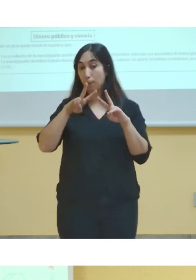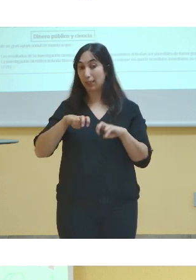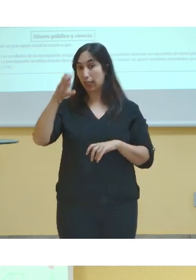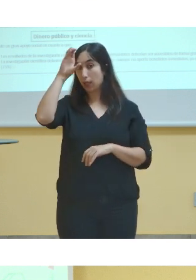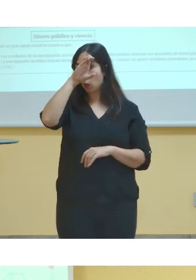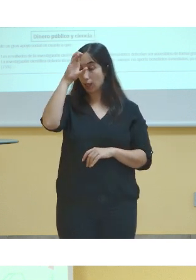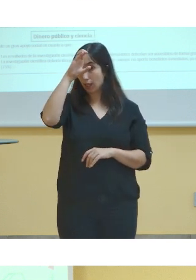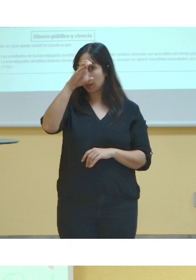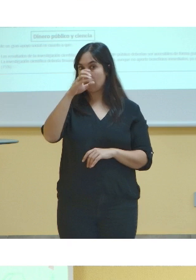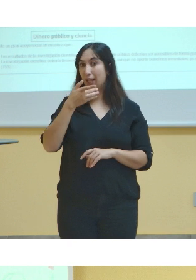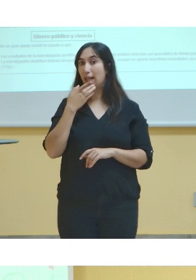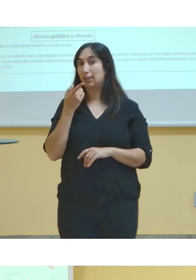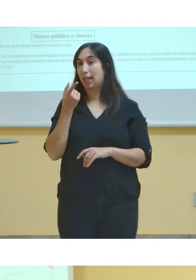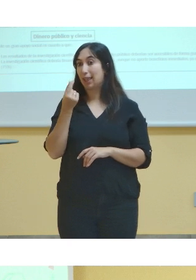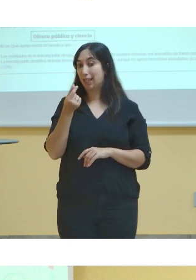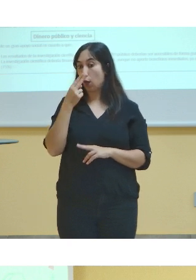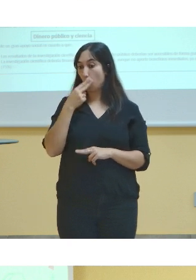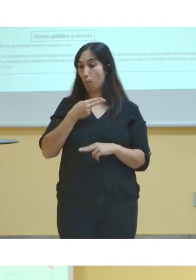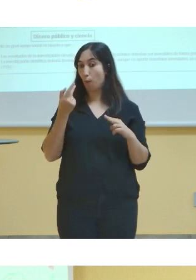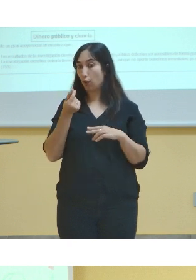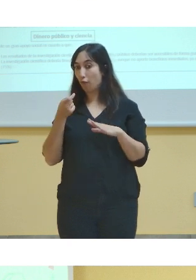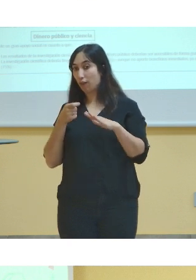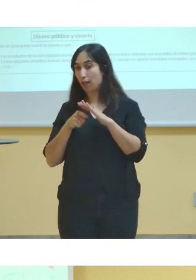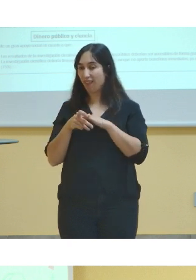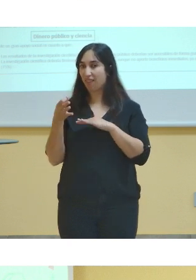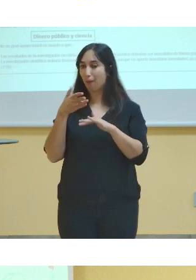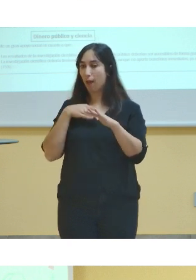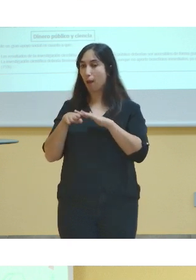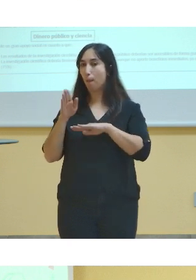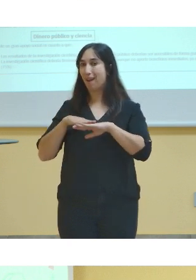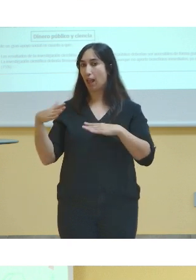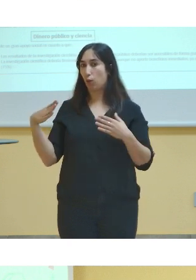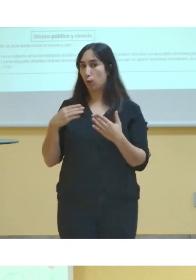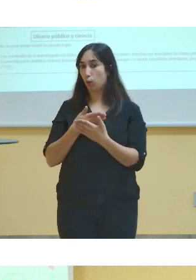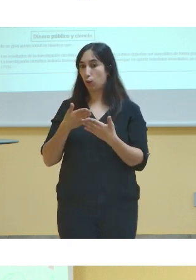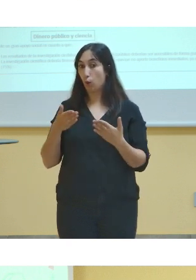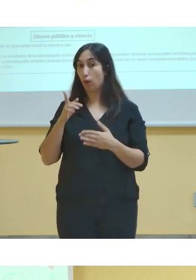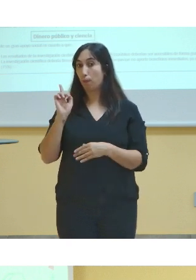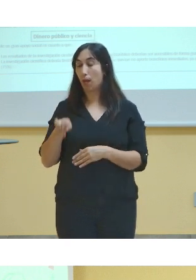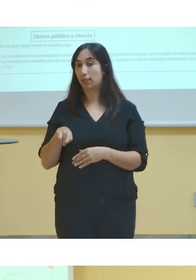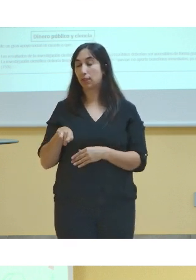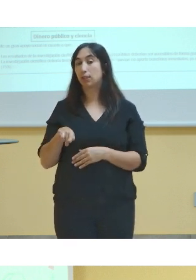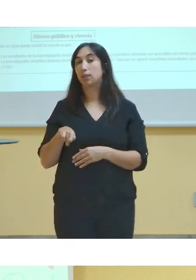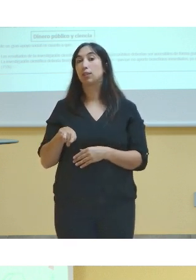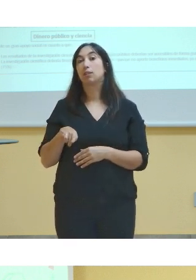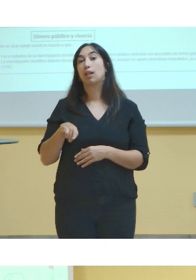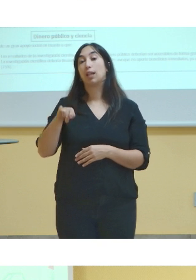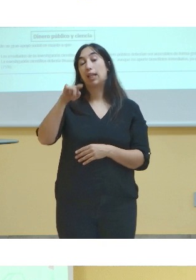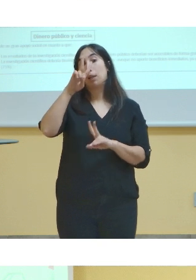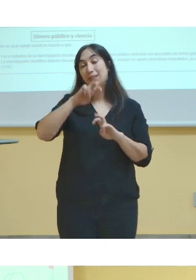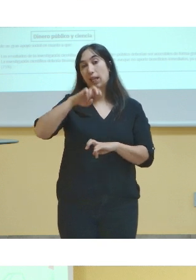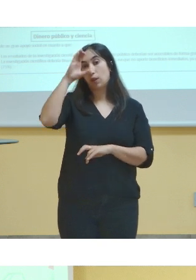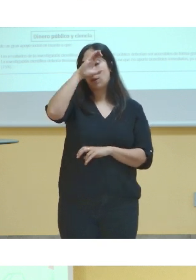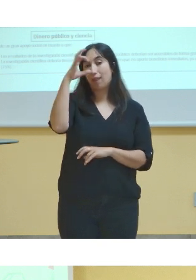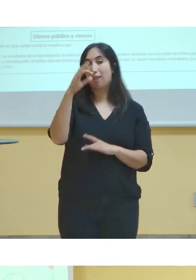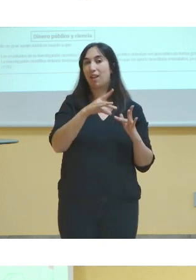científica que ha sido financiada con dinero público debe ser accesible para todos los públicos y que además la investigación científica se debe